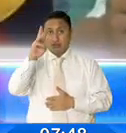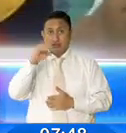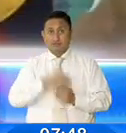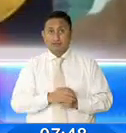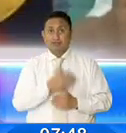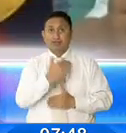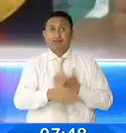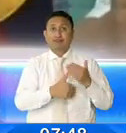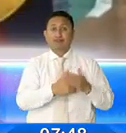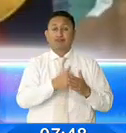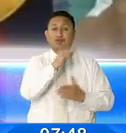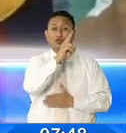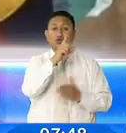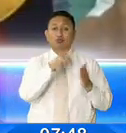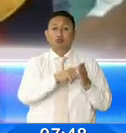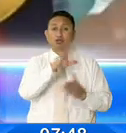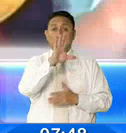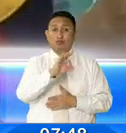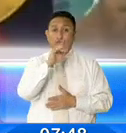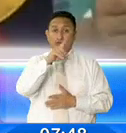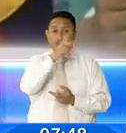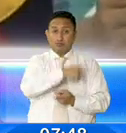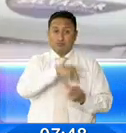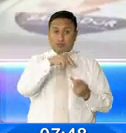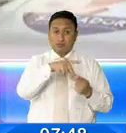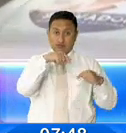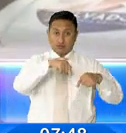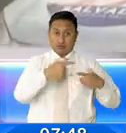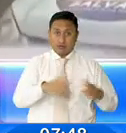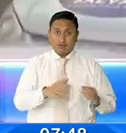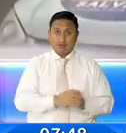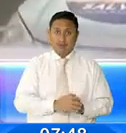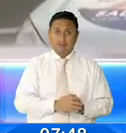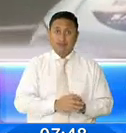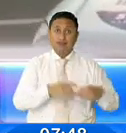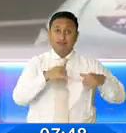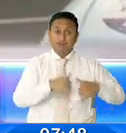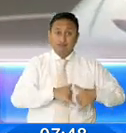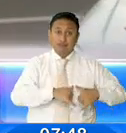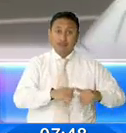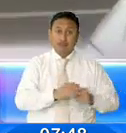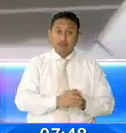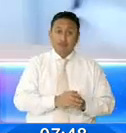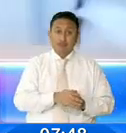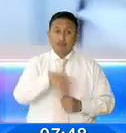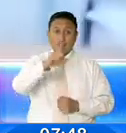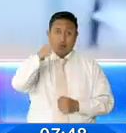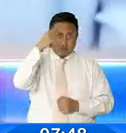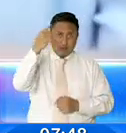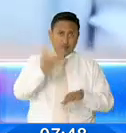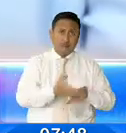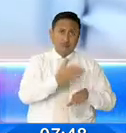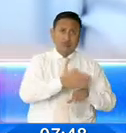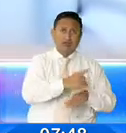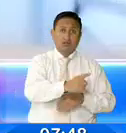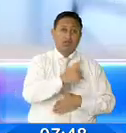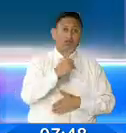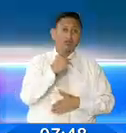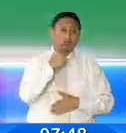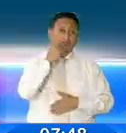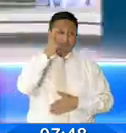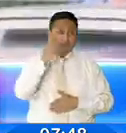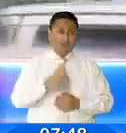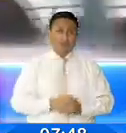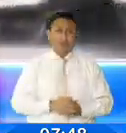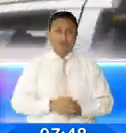se convirtió en prefecto de la misma provincia, época en la cual se mantuvo crítico al régimen del entonces presidente Rafael Correa.